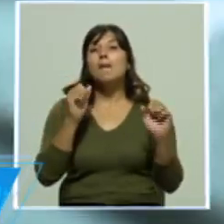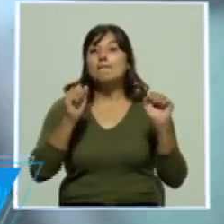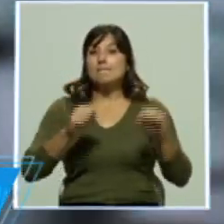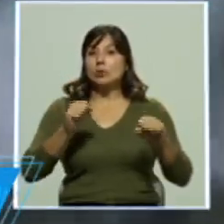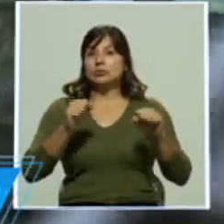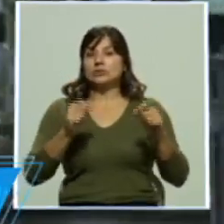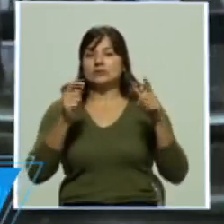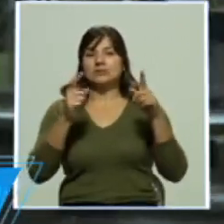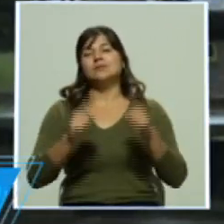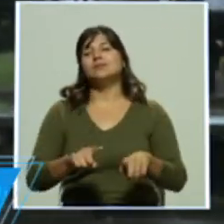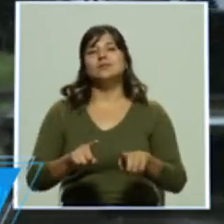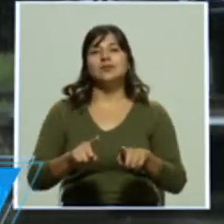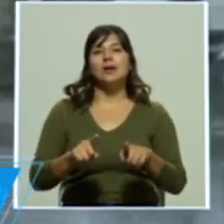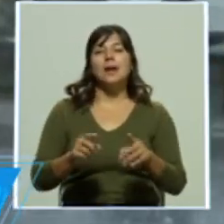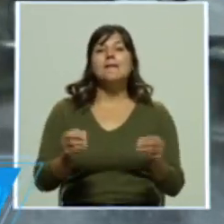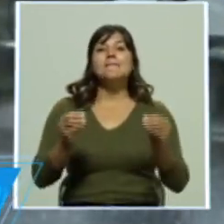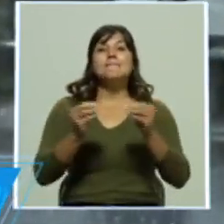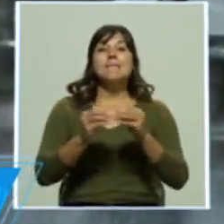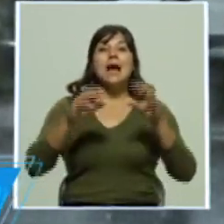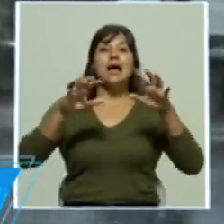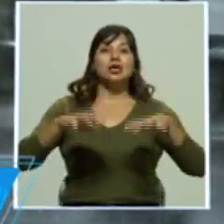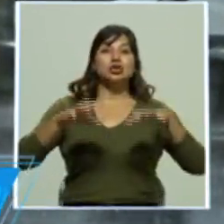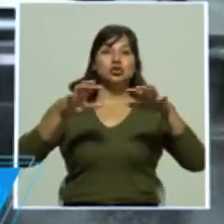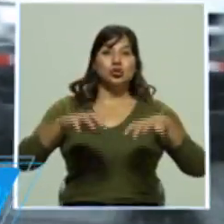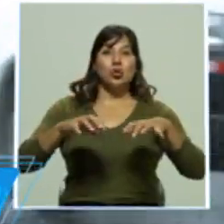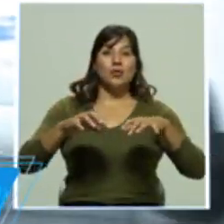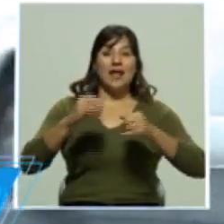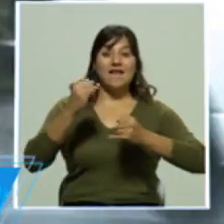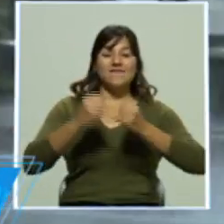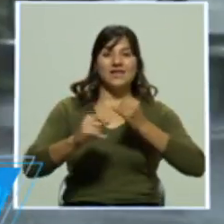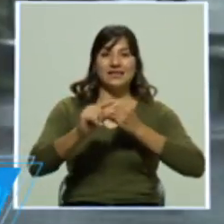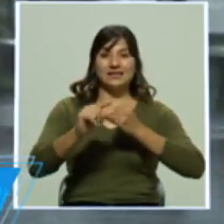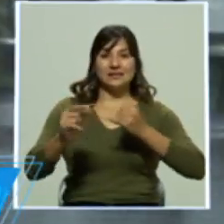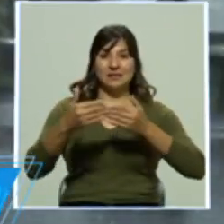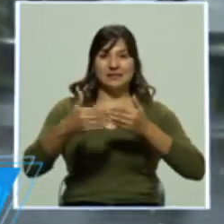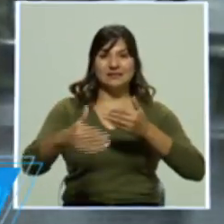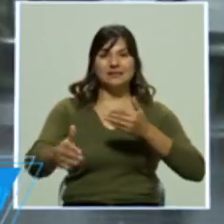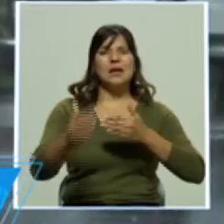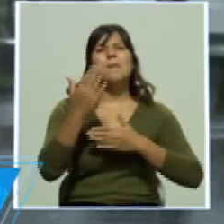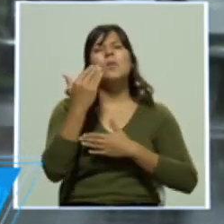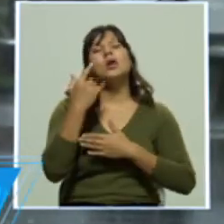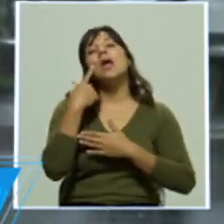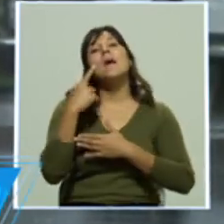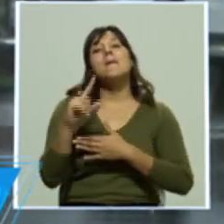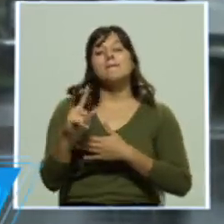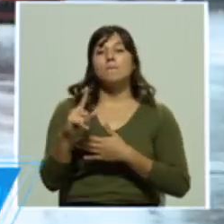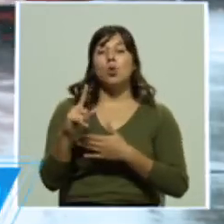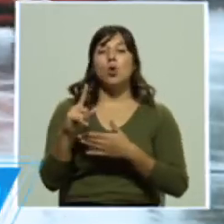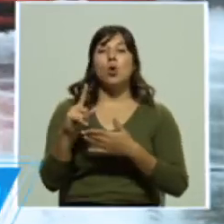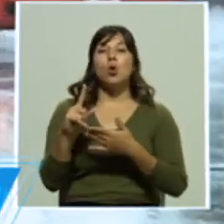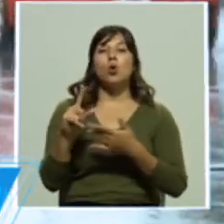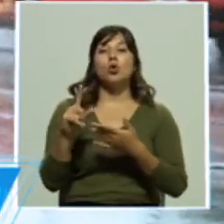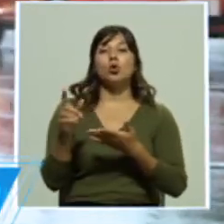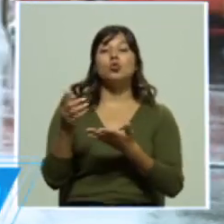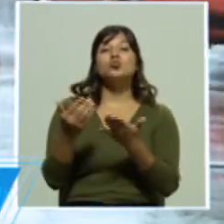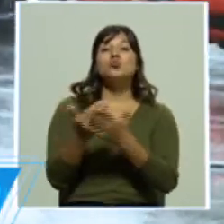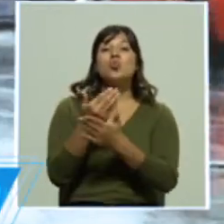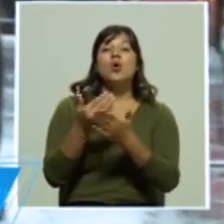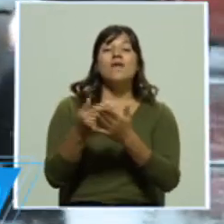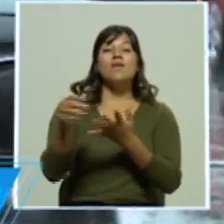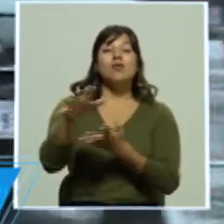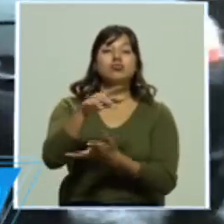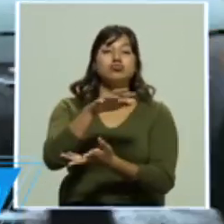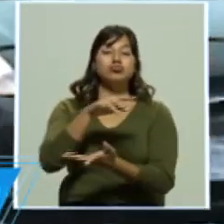se presenten más lluvias a partir del fin de semana. Esto debido a la influencia indirecta de un nuevo